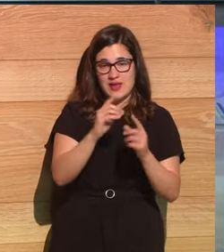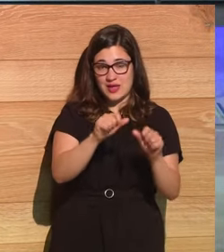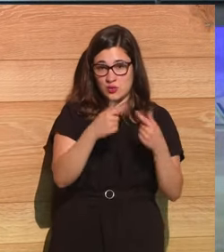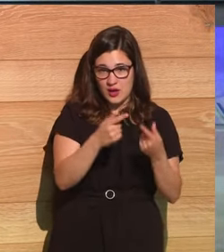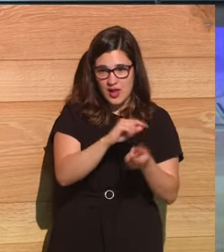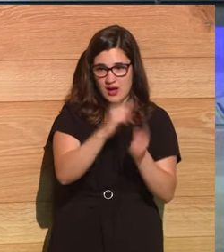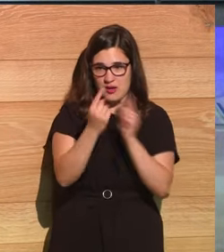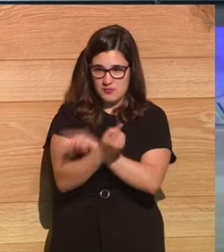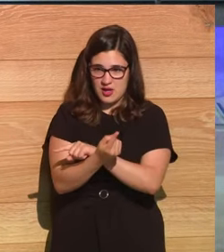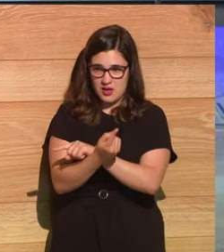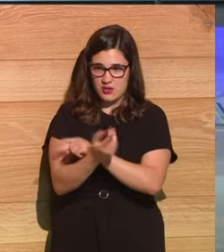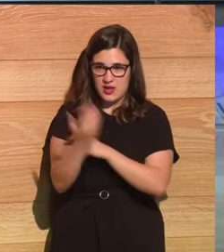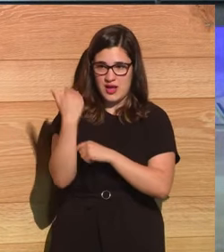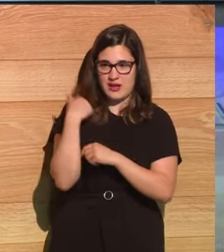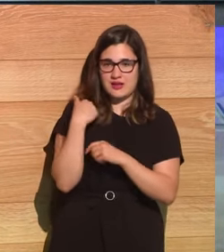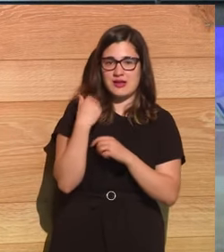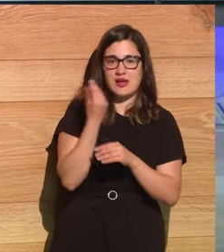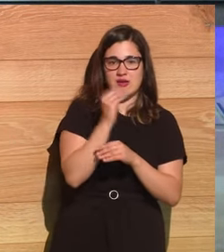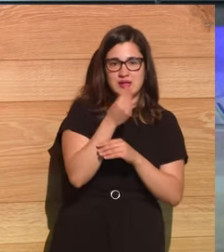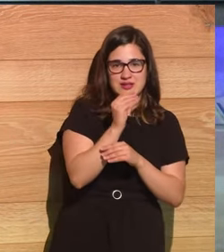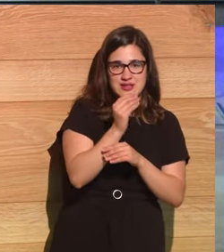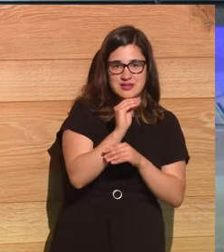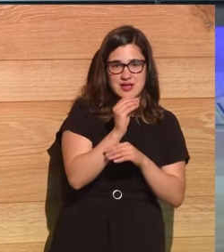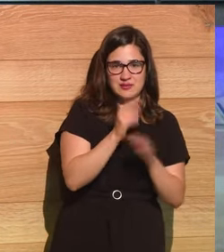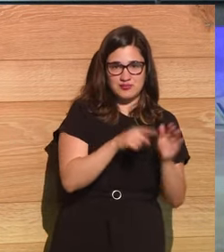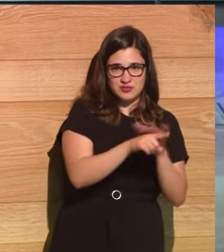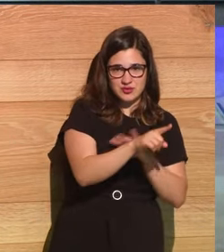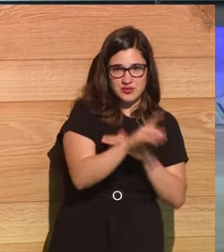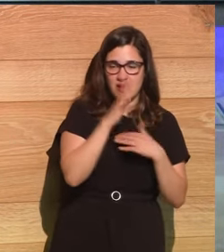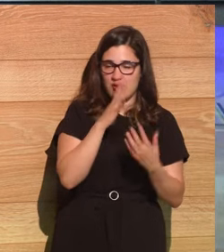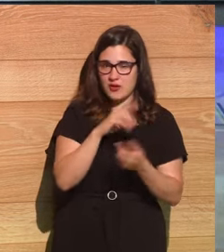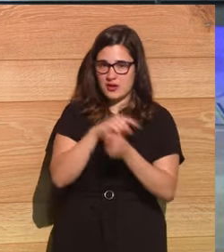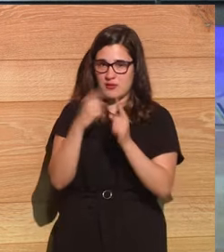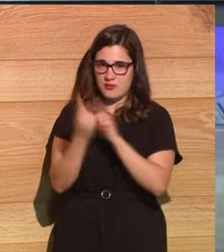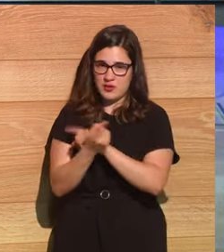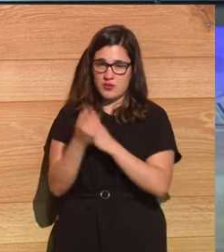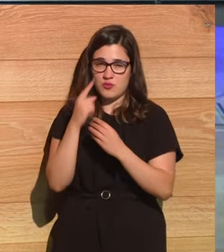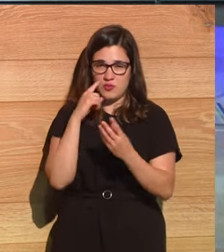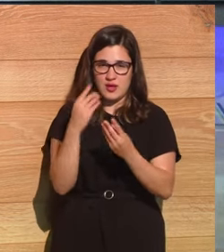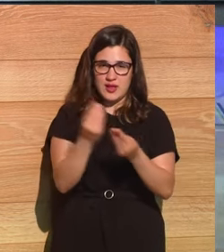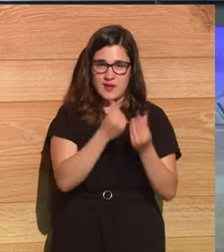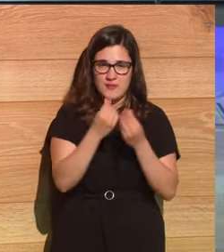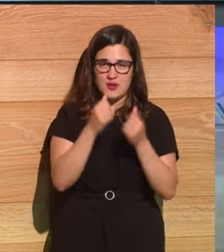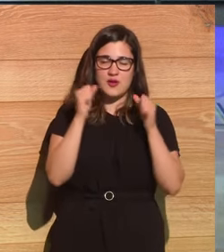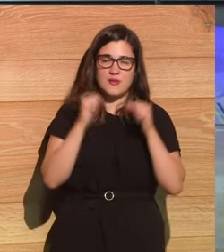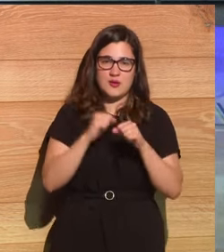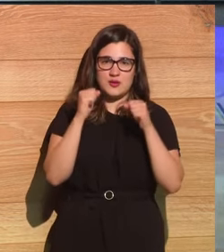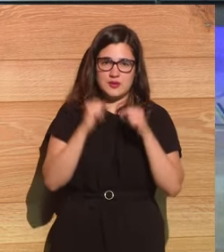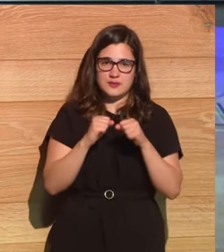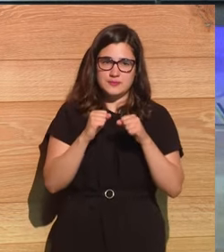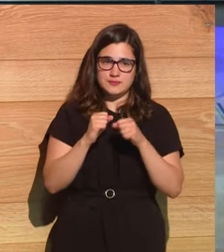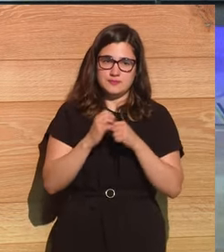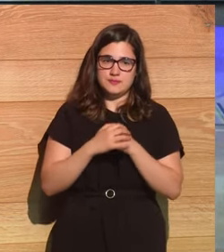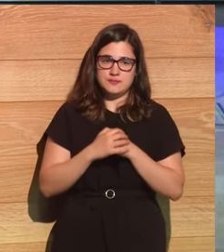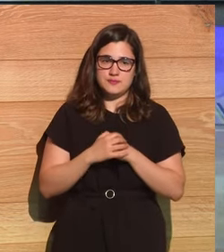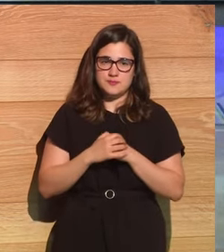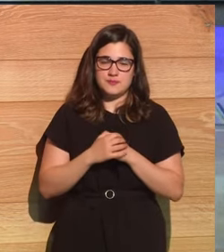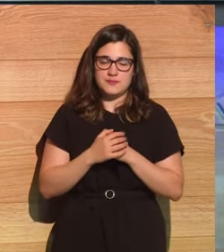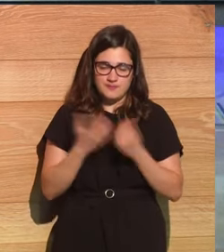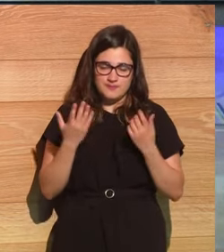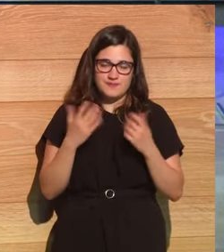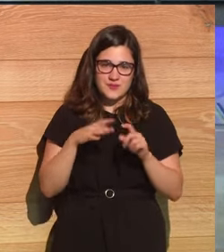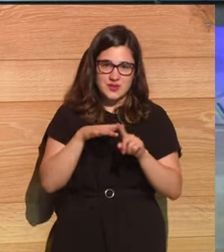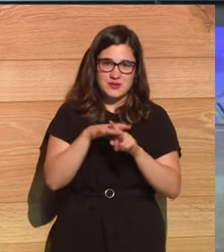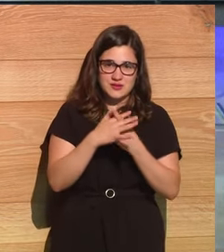en el que la adolescencia cumplía su función, ¿no? Que era un poco ese ámbito exploratorio de madurez, ¿no? Claro, esa situación